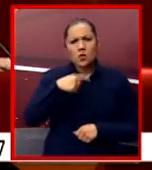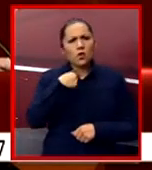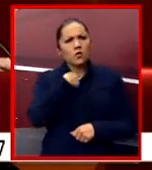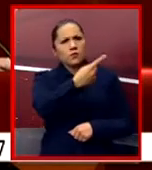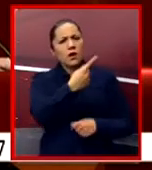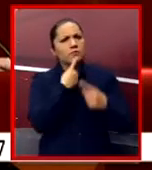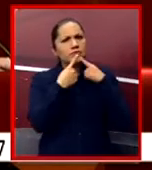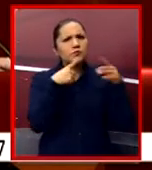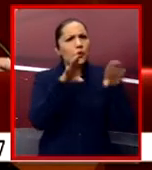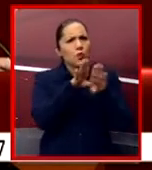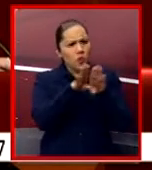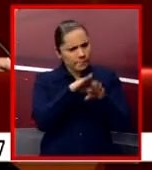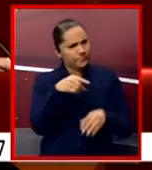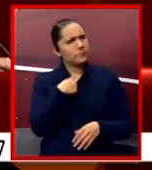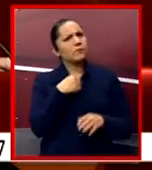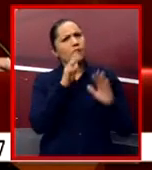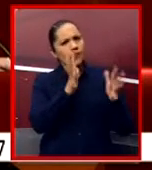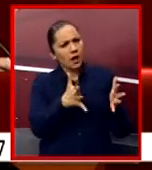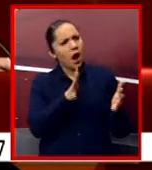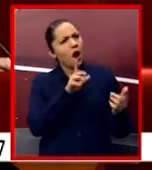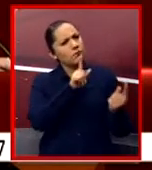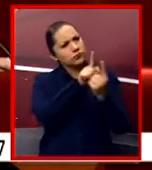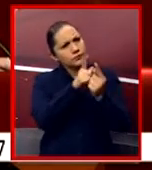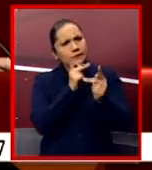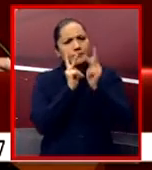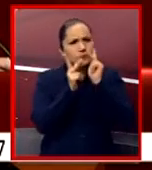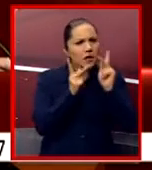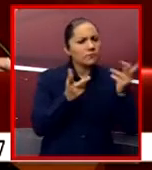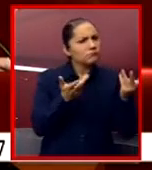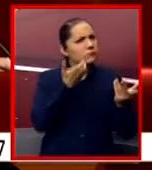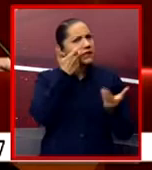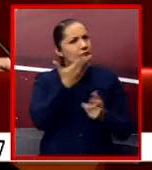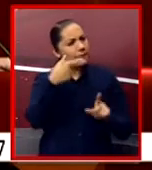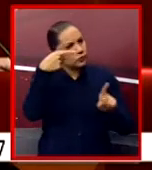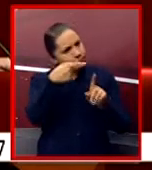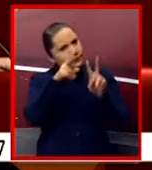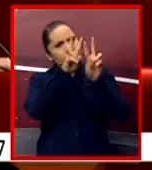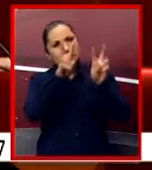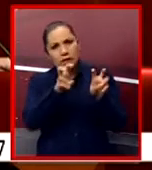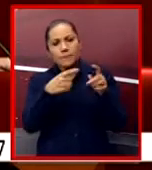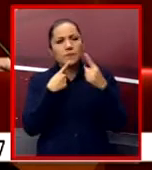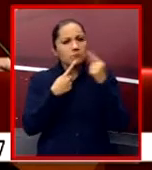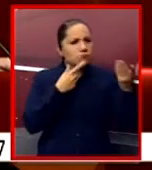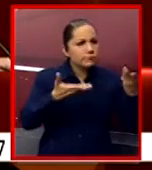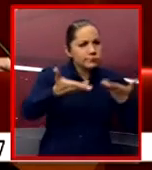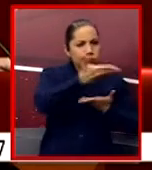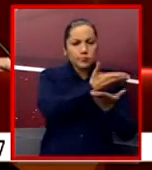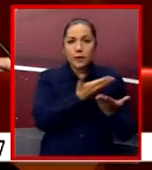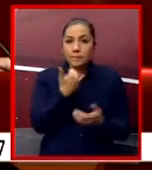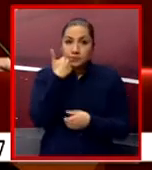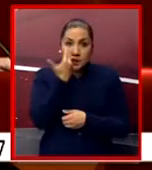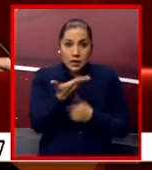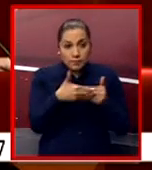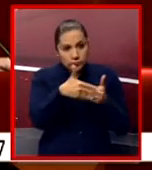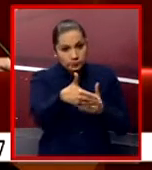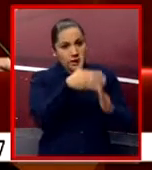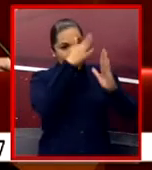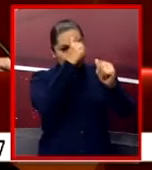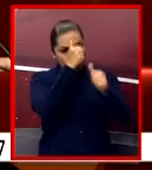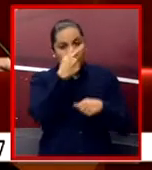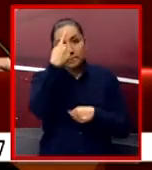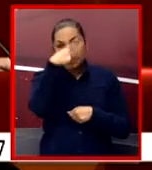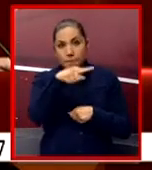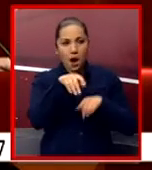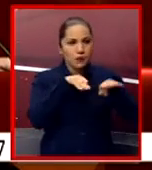ideas concretas de cómo podríamos hacer un programa binacional para una migración laboral, legal,